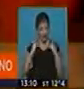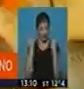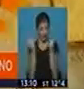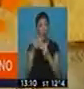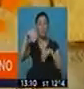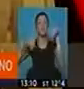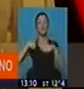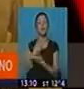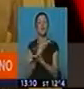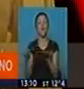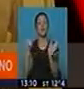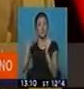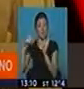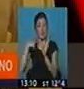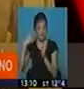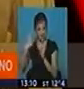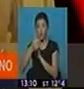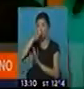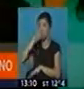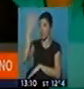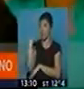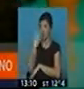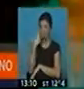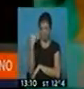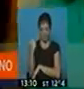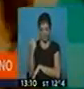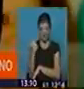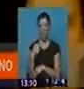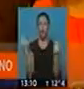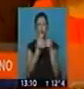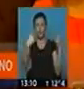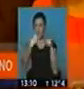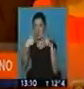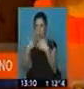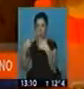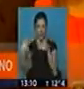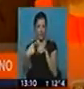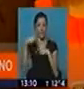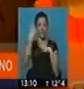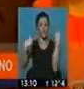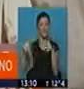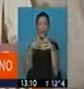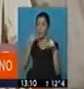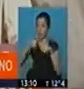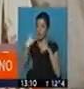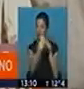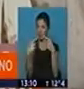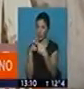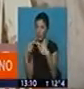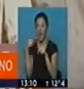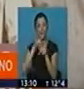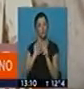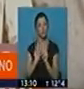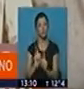generales en España el domingo 26, el cruce de acusaciones y pases de factura entre las diferentes fuerzas políticas se instaló